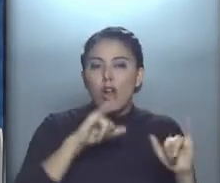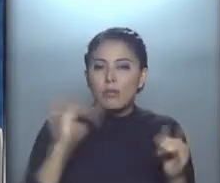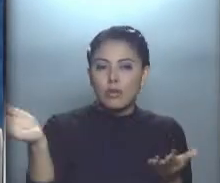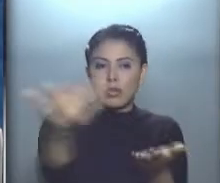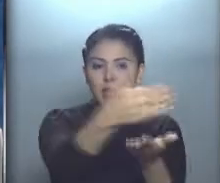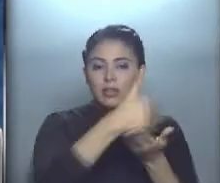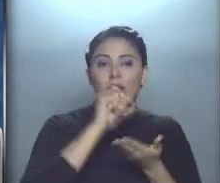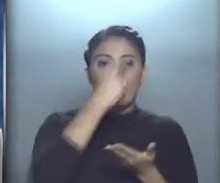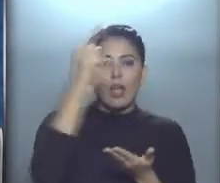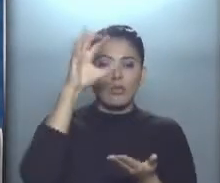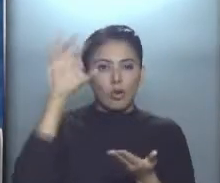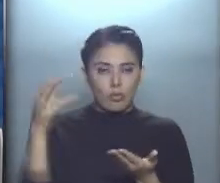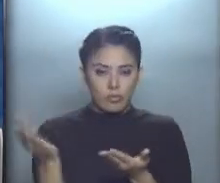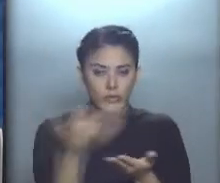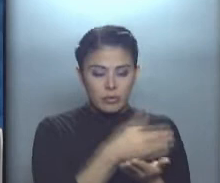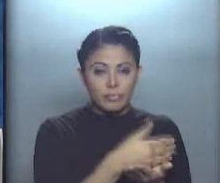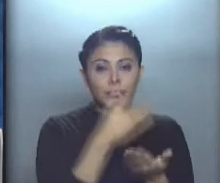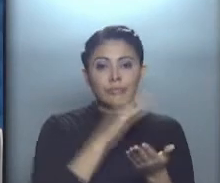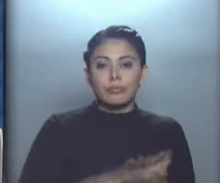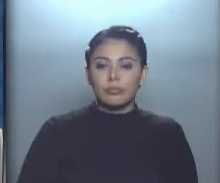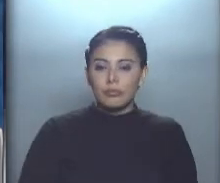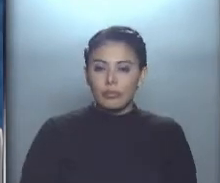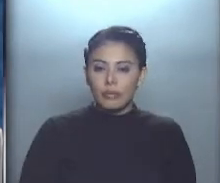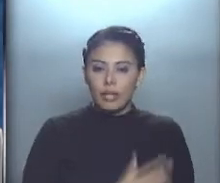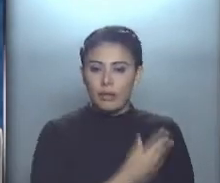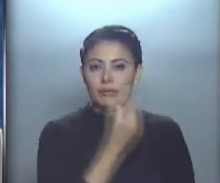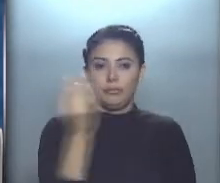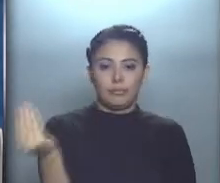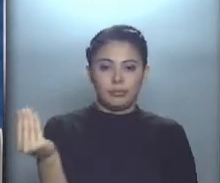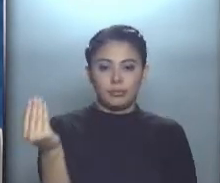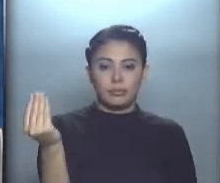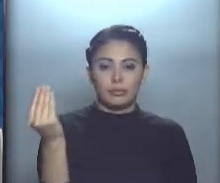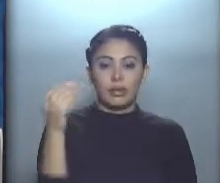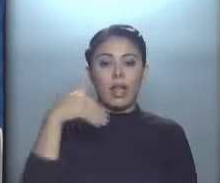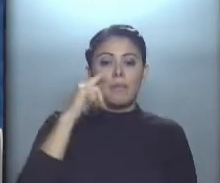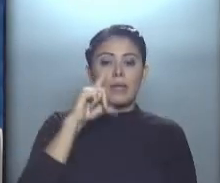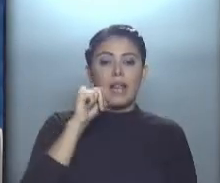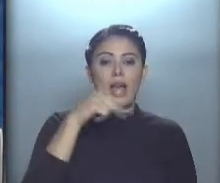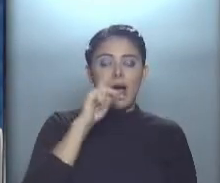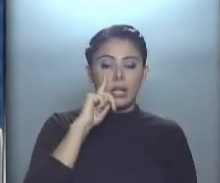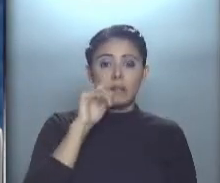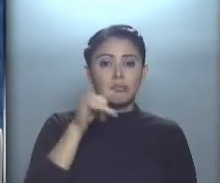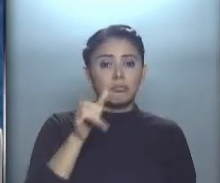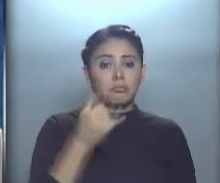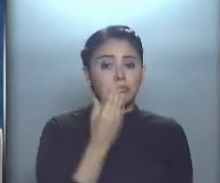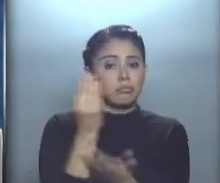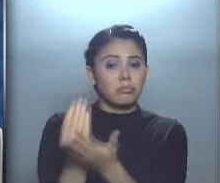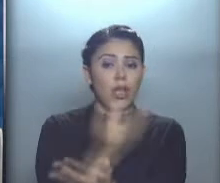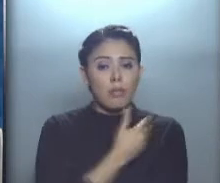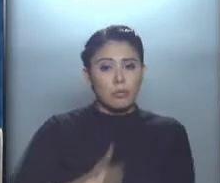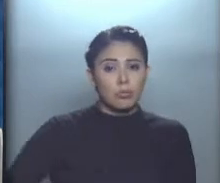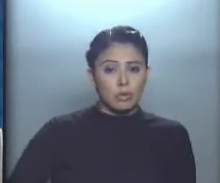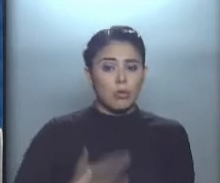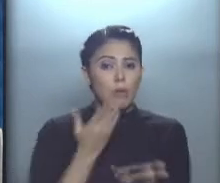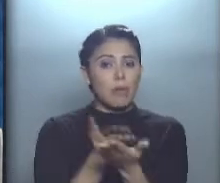gobiernos provinciales. Y respecto al pliego del general de división Milani, efectivamente fue un pliego remitido por el Poder